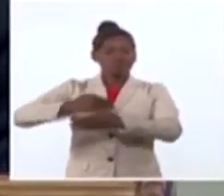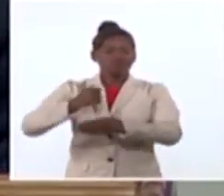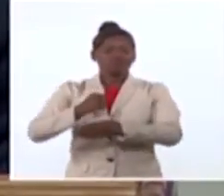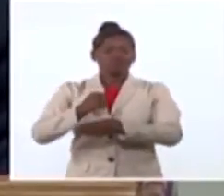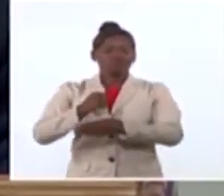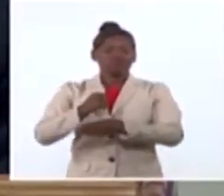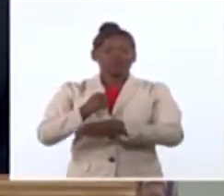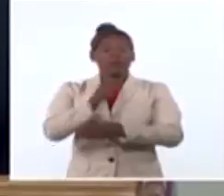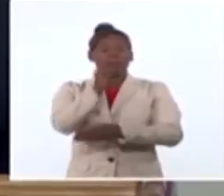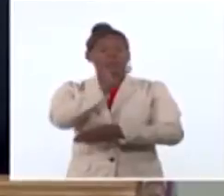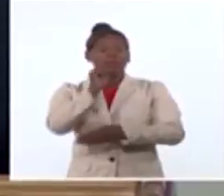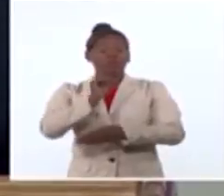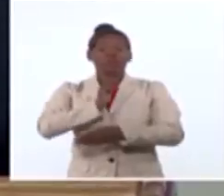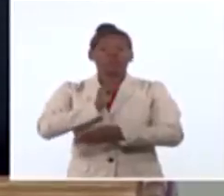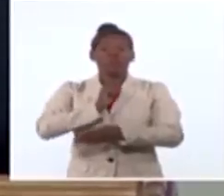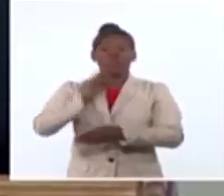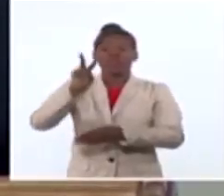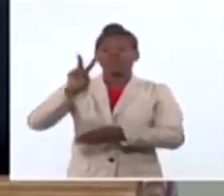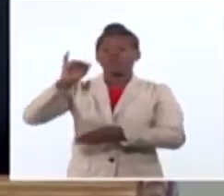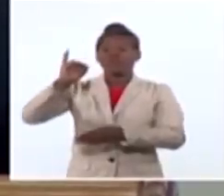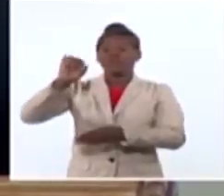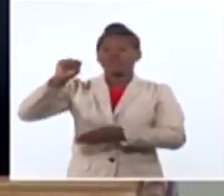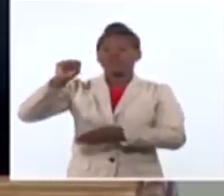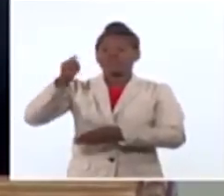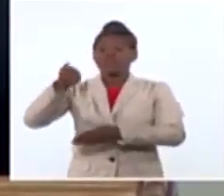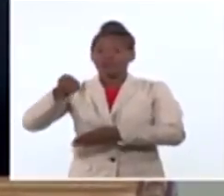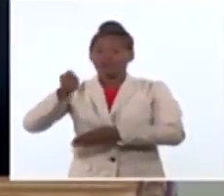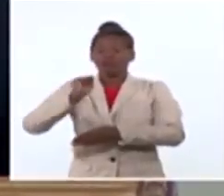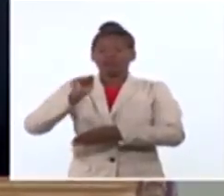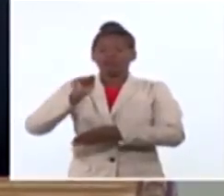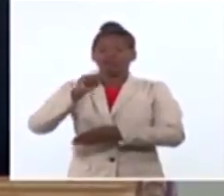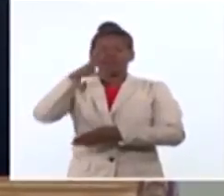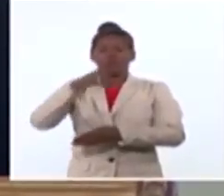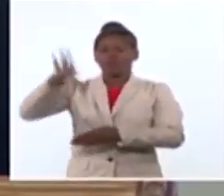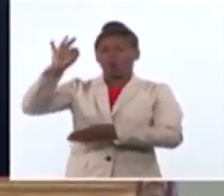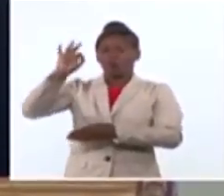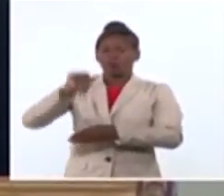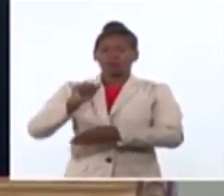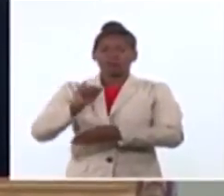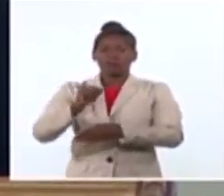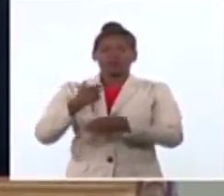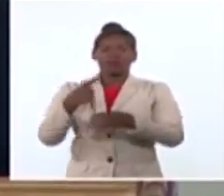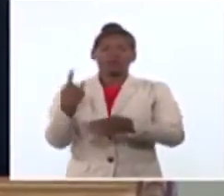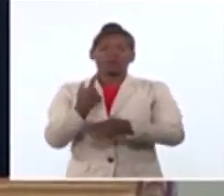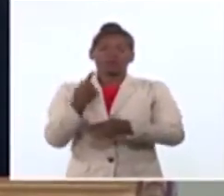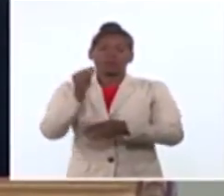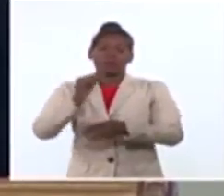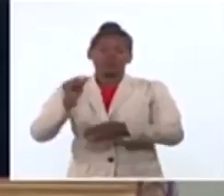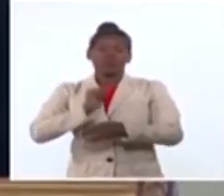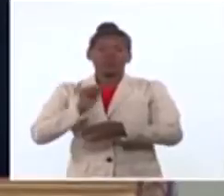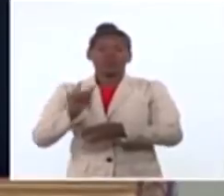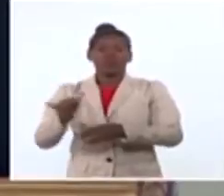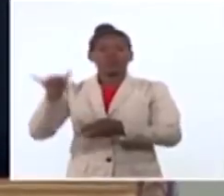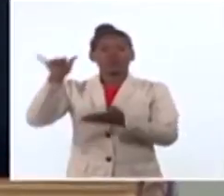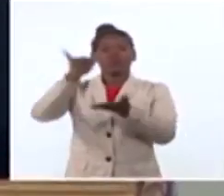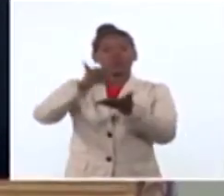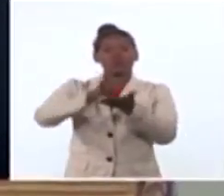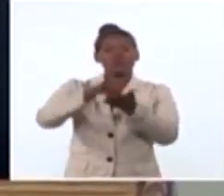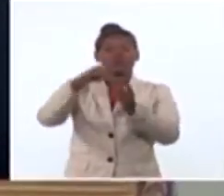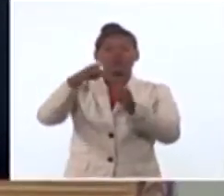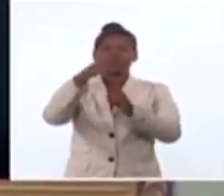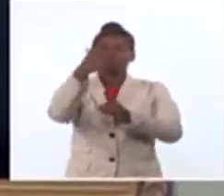de inmigrantes, en incumplimiento flagrante de los acuerdos migratorios